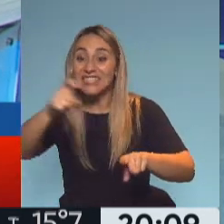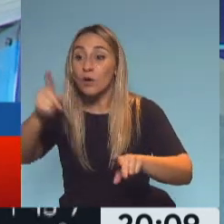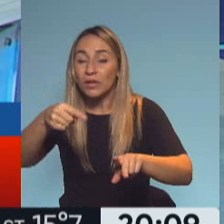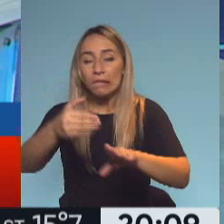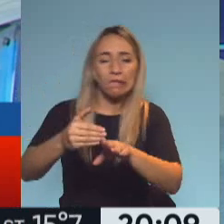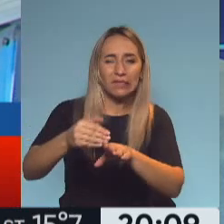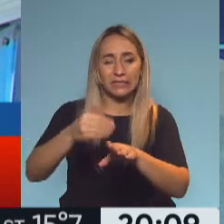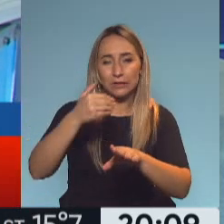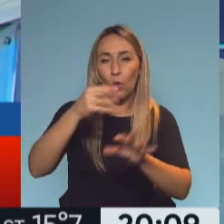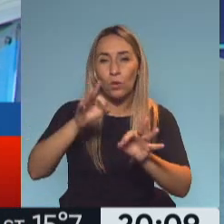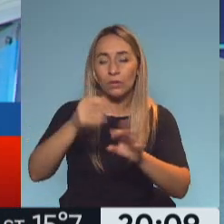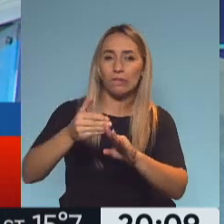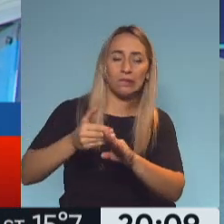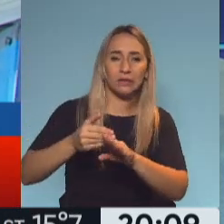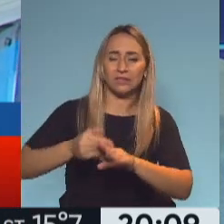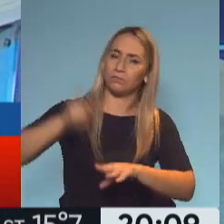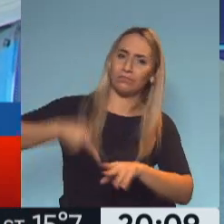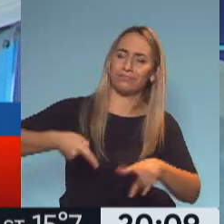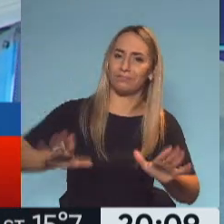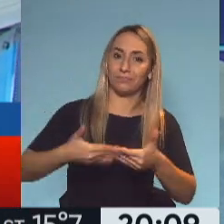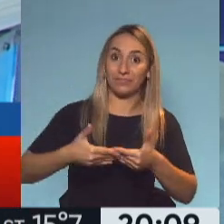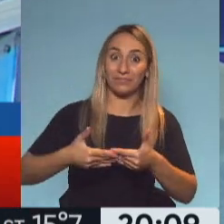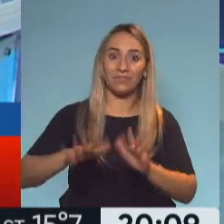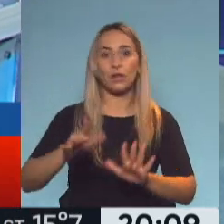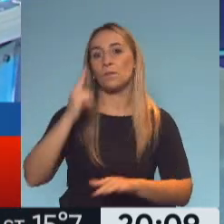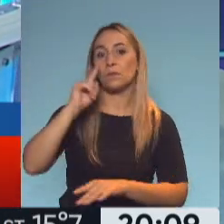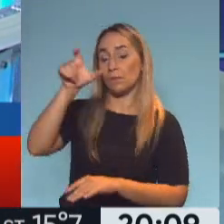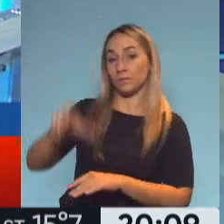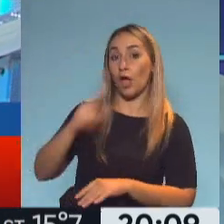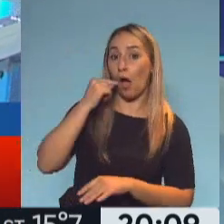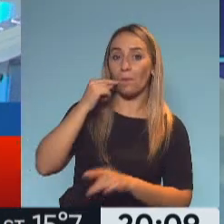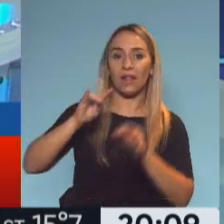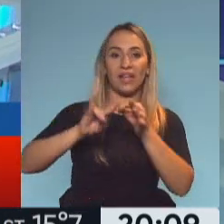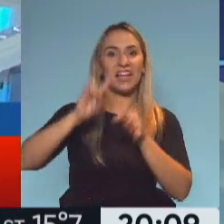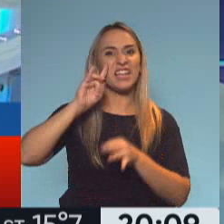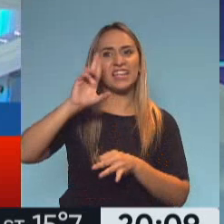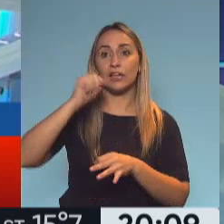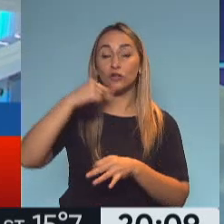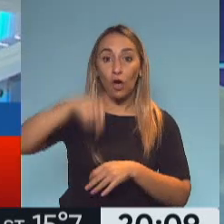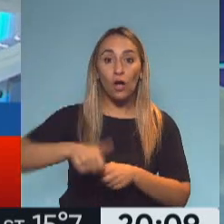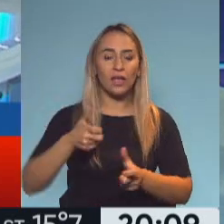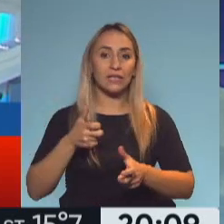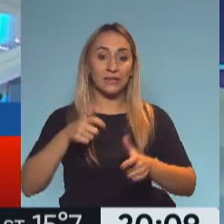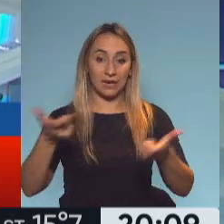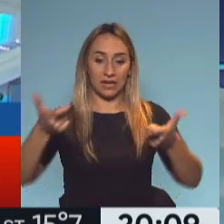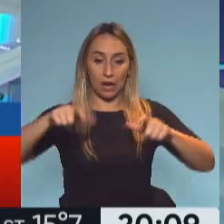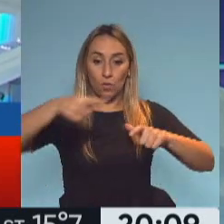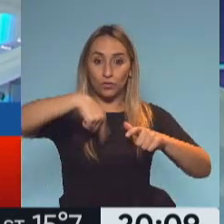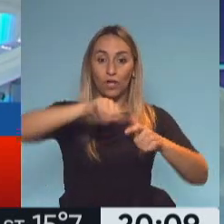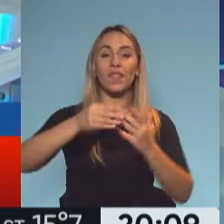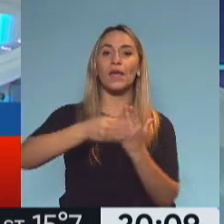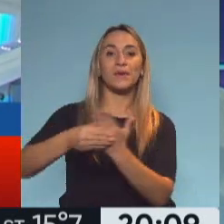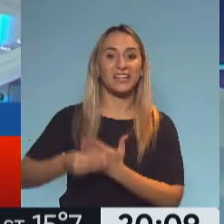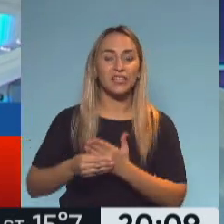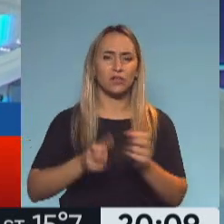de restringir lo menos posible. Bueno, este señor que vemos acá, Fernán Quirós, hoy cambió radicalmente el clima en la reunión de gabinete de la Ciudad de